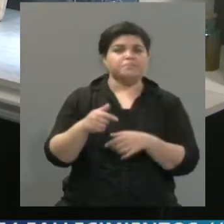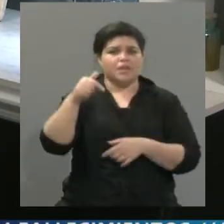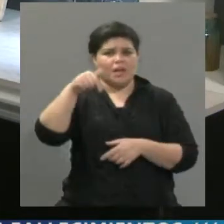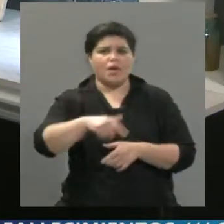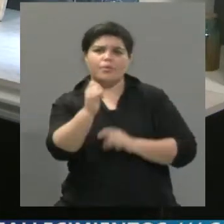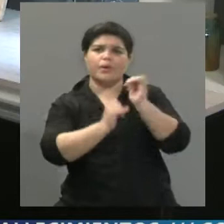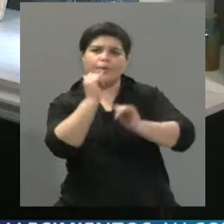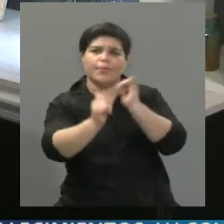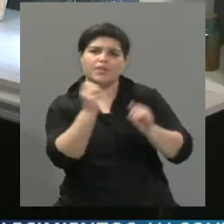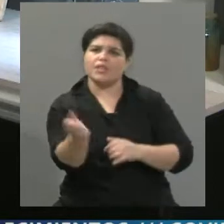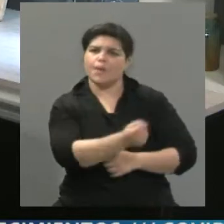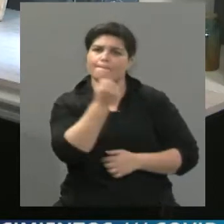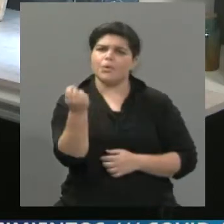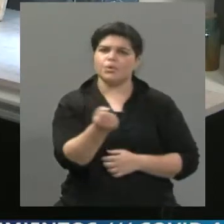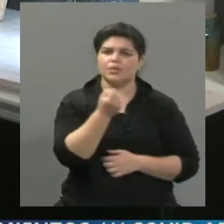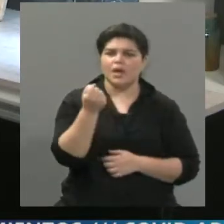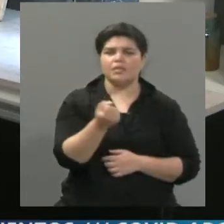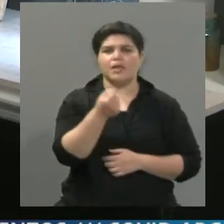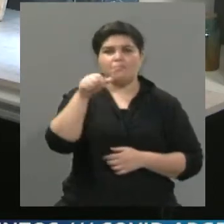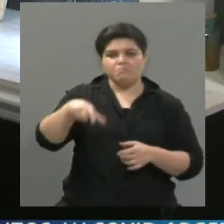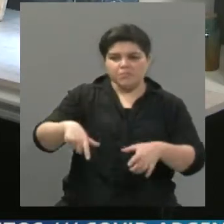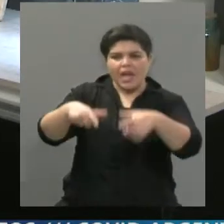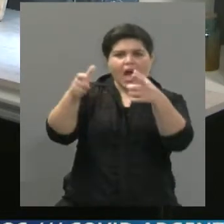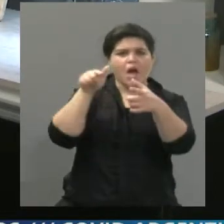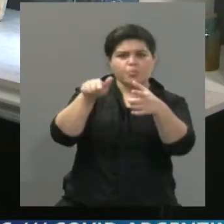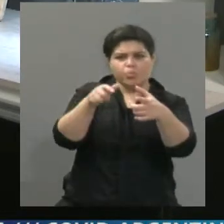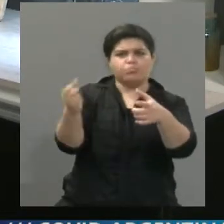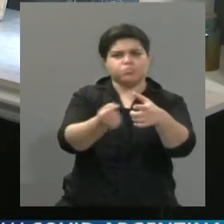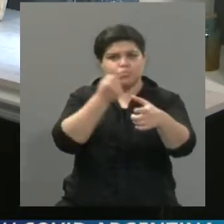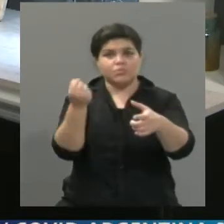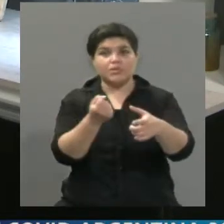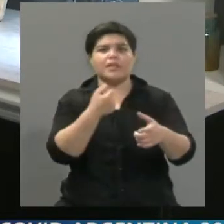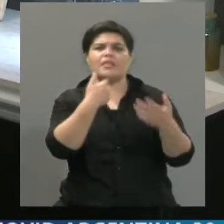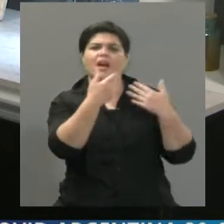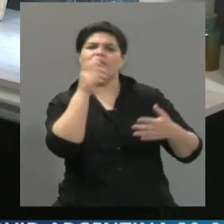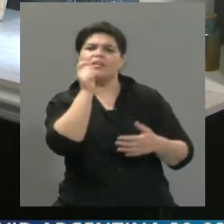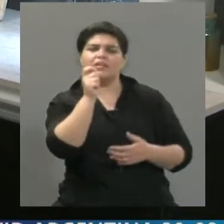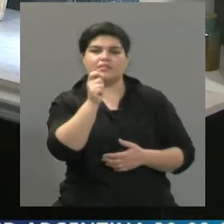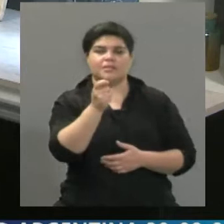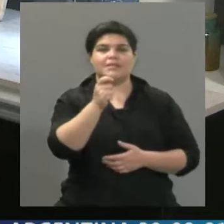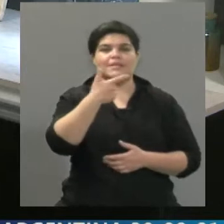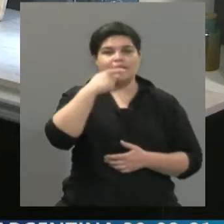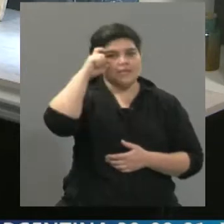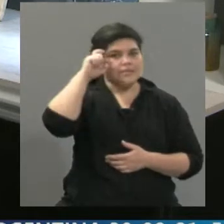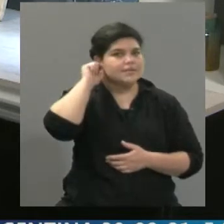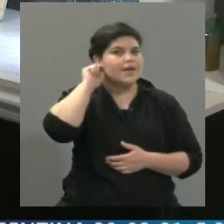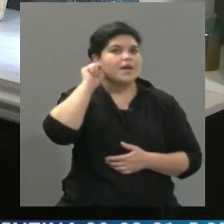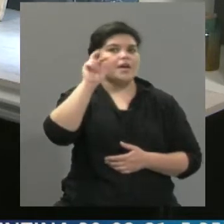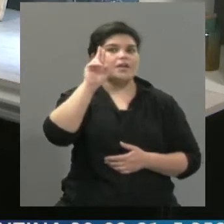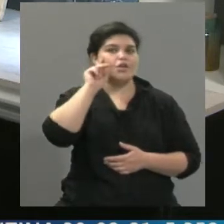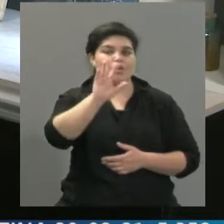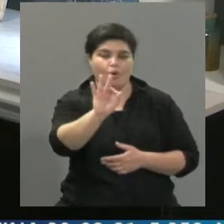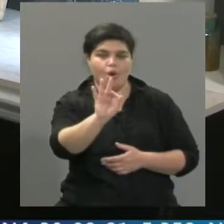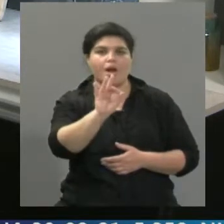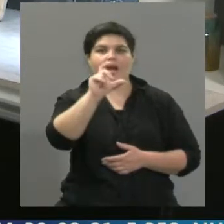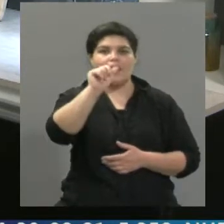a la importancia justamente del árbol. Vamos a hablar de este tema con Sergio Carrieri, que es ingeniero agrónomo y además docente